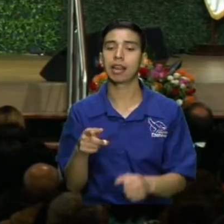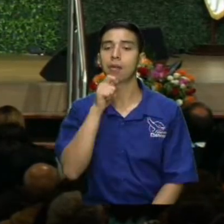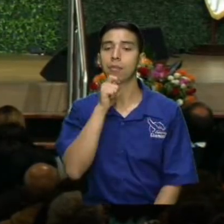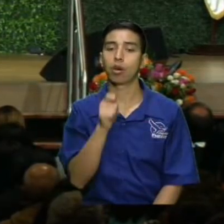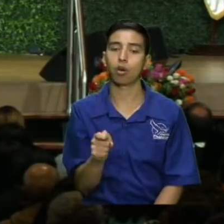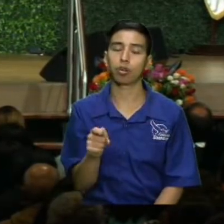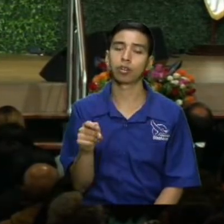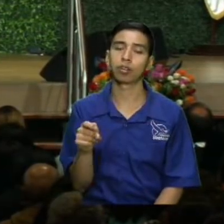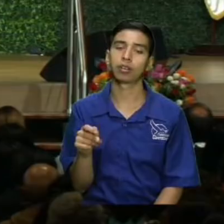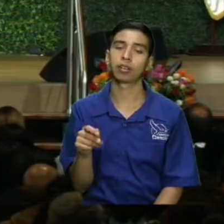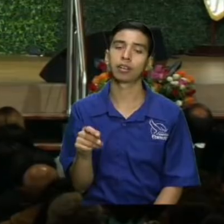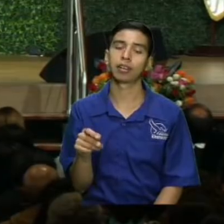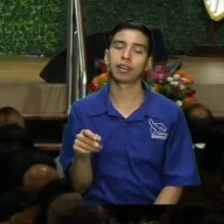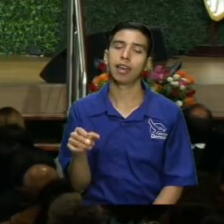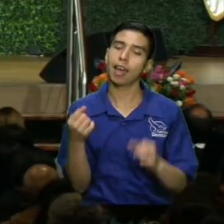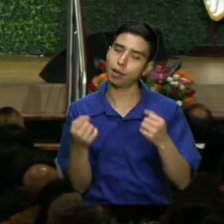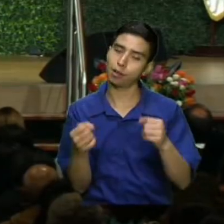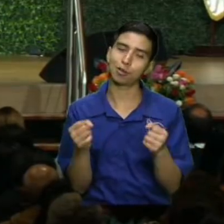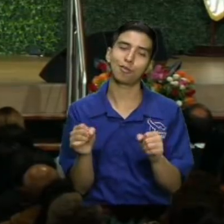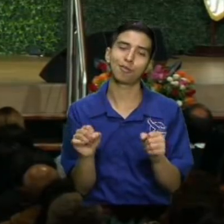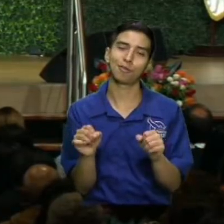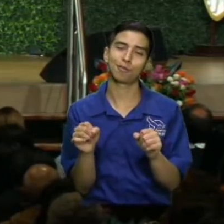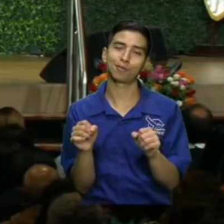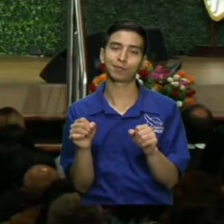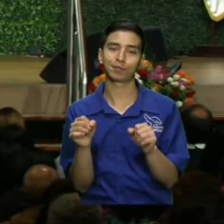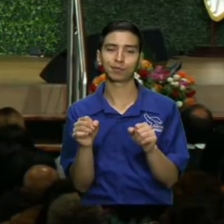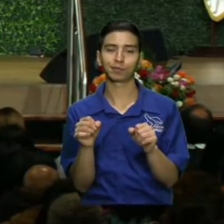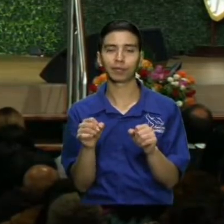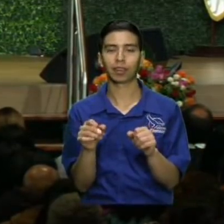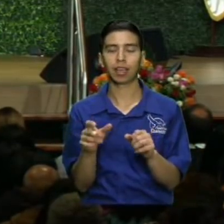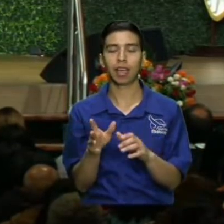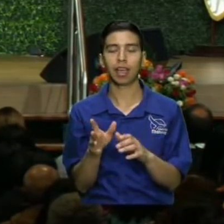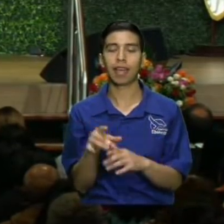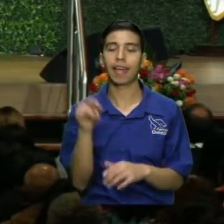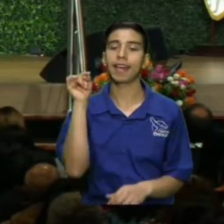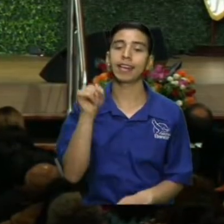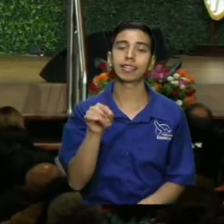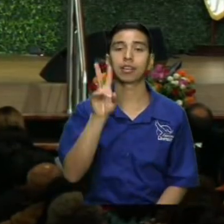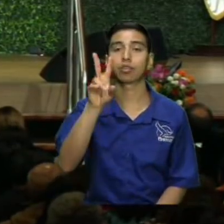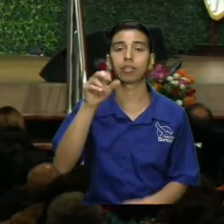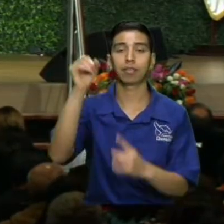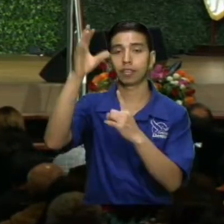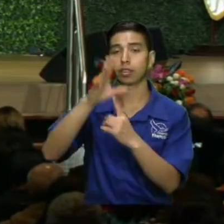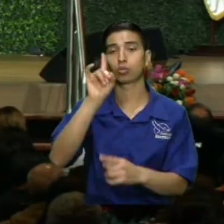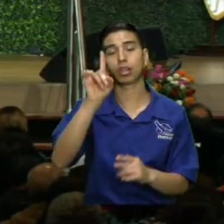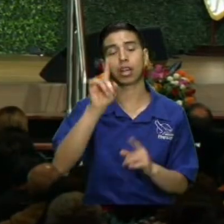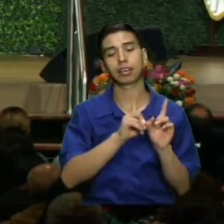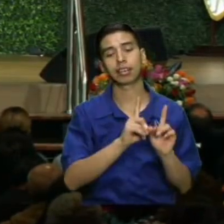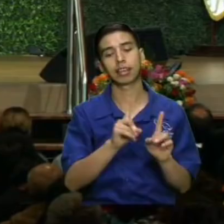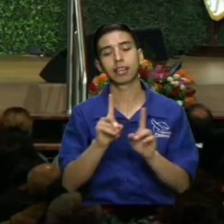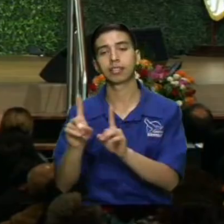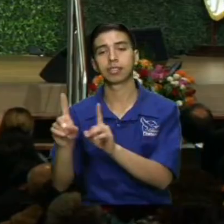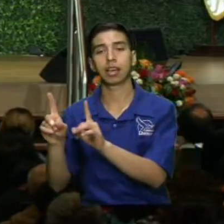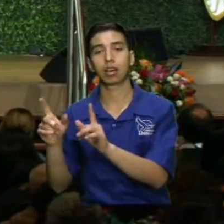Había una confirmación. Esta doble porción es una guianza con confirmación.